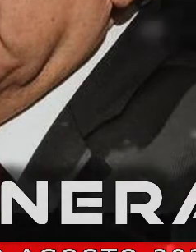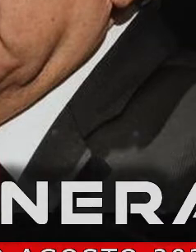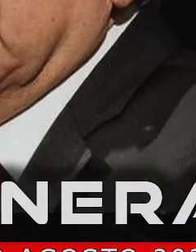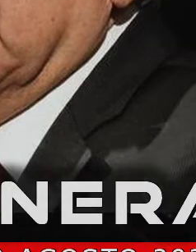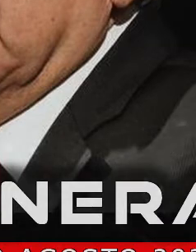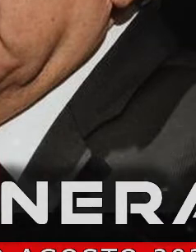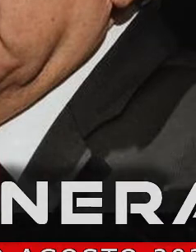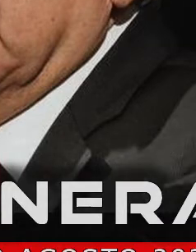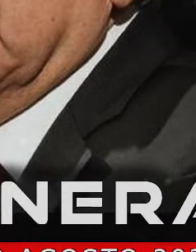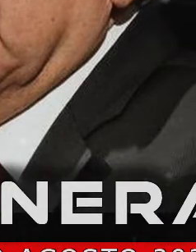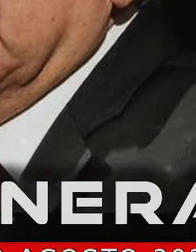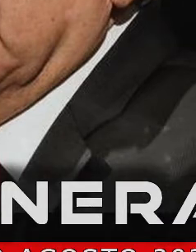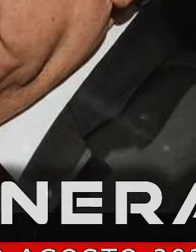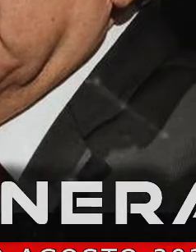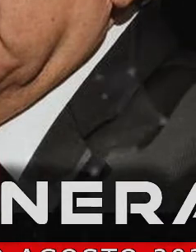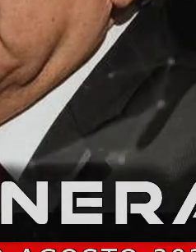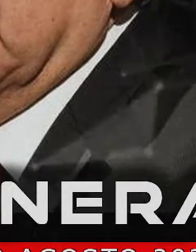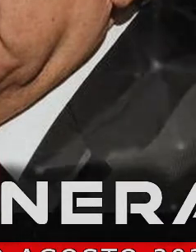nuestro canal.